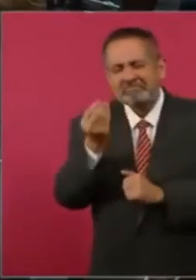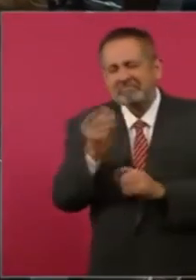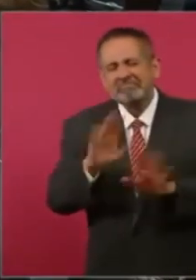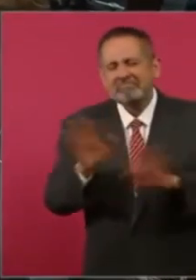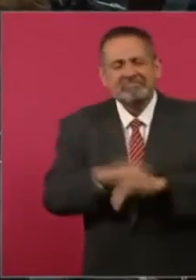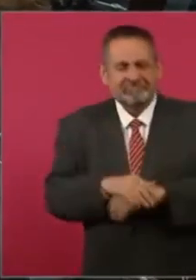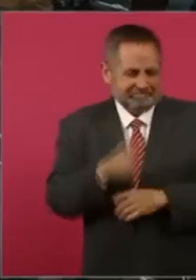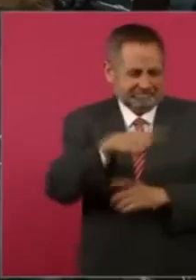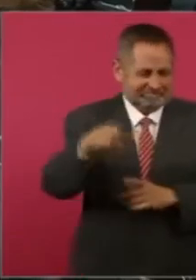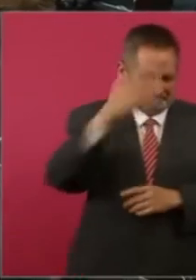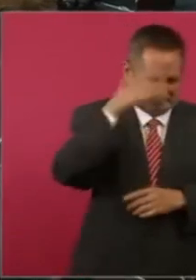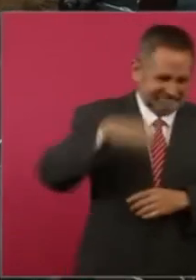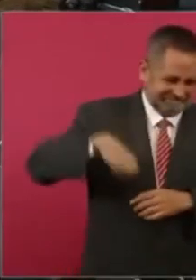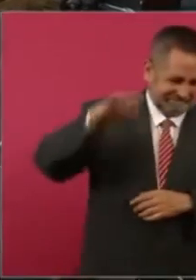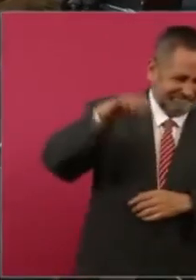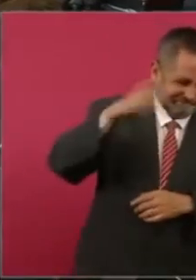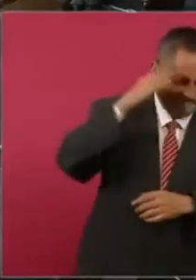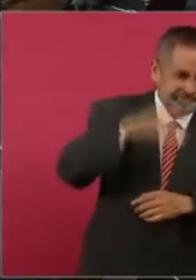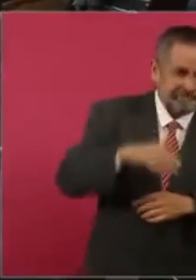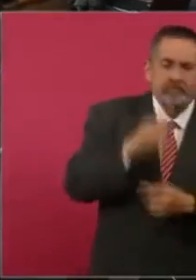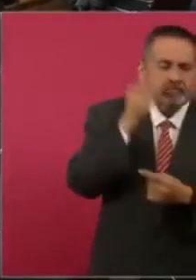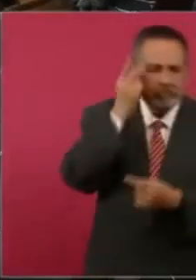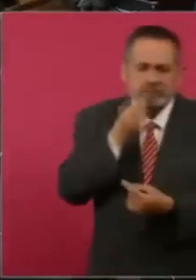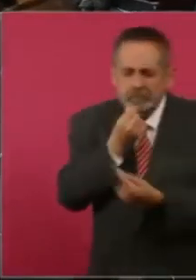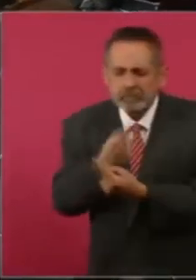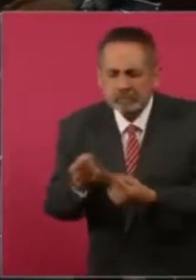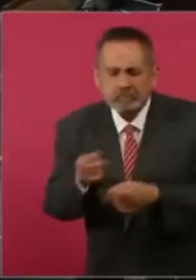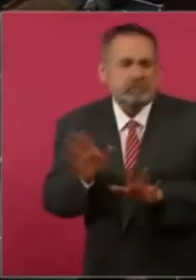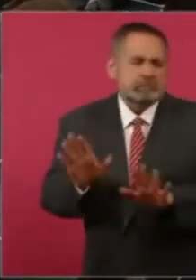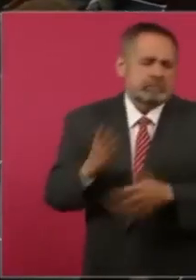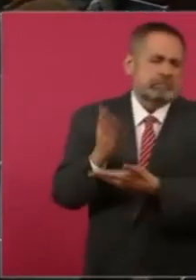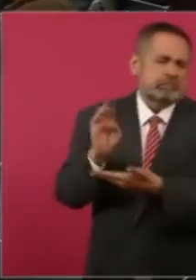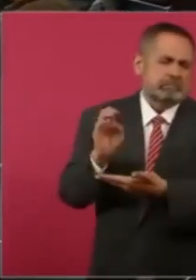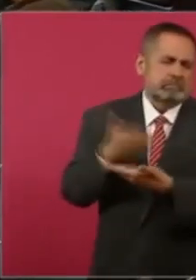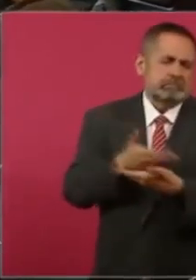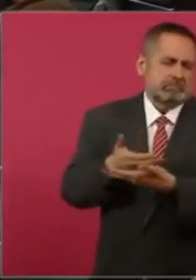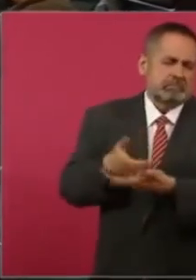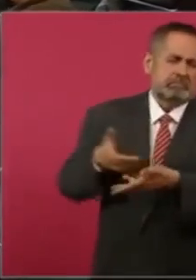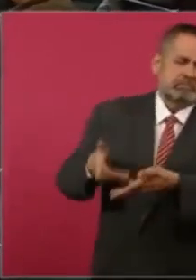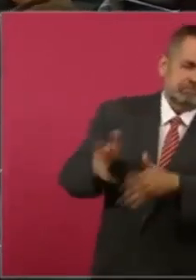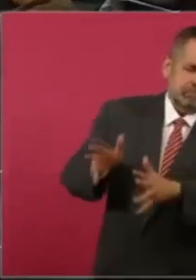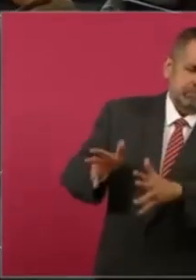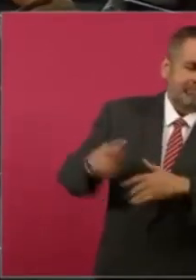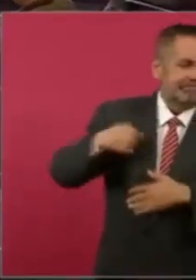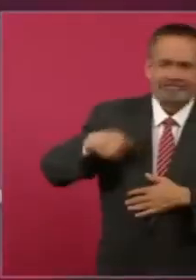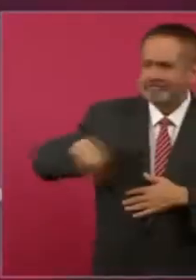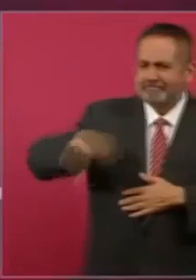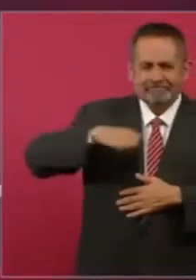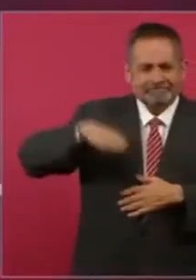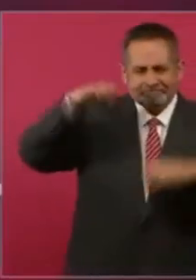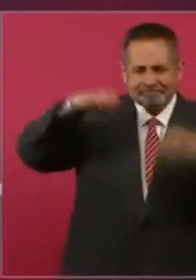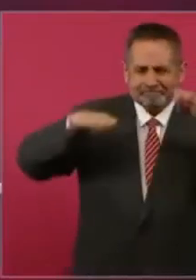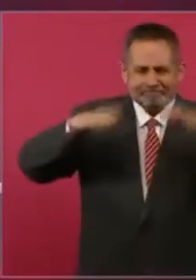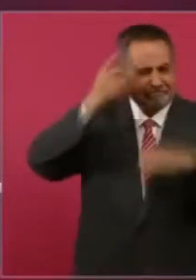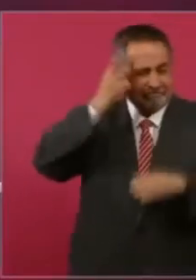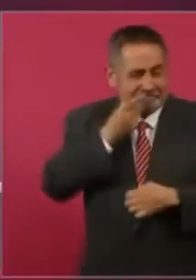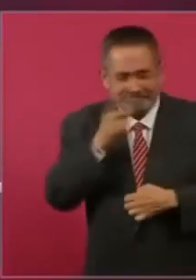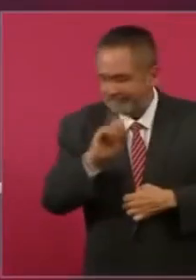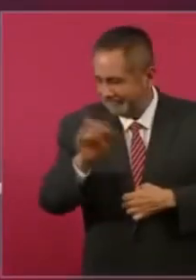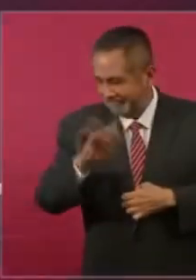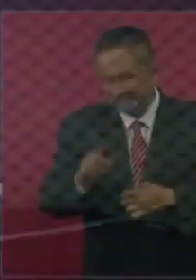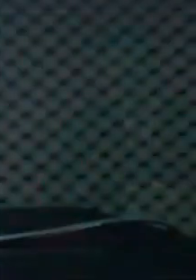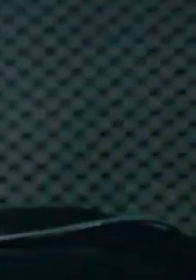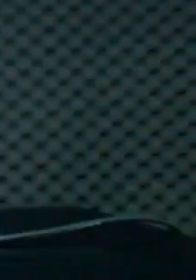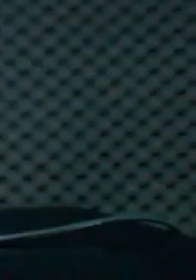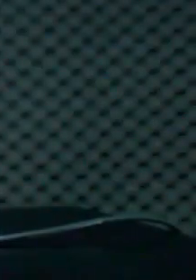Benito no va a dormir su equipo ocho horas diarias pues en fin él siente que todavía le quedan pues como Pues el